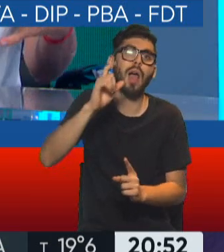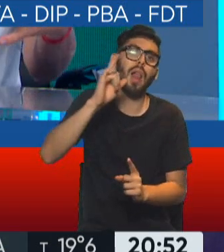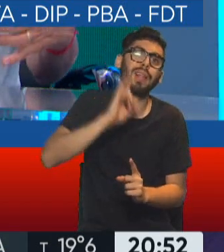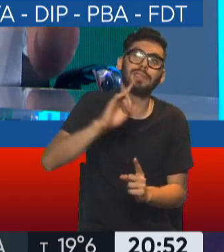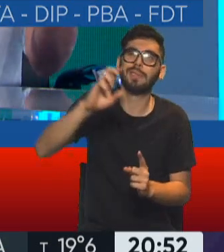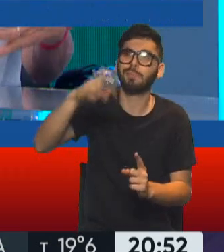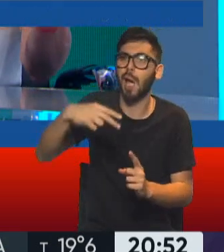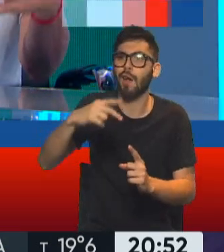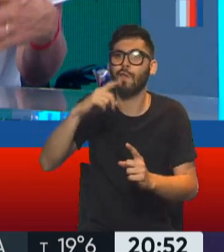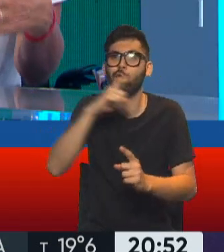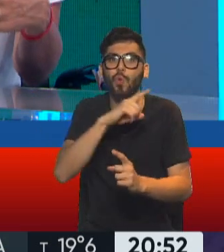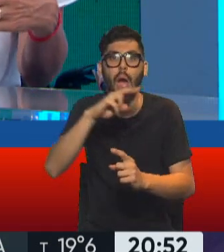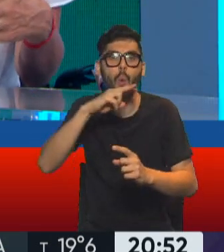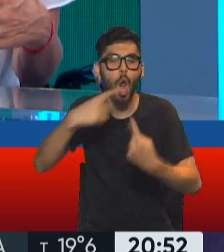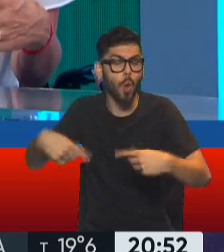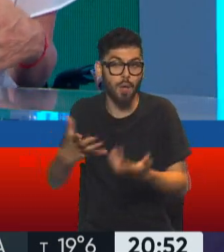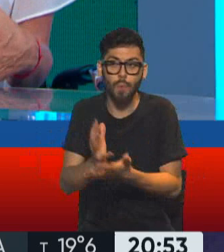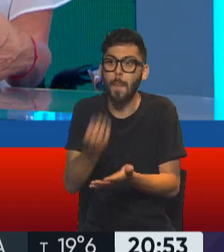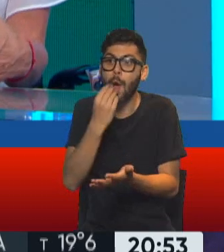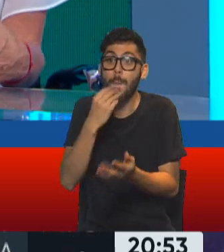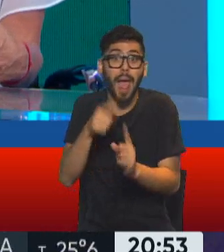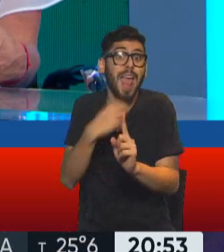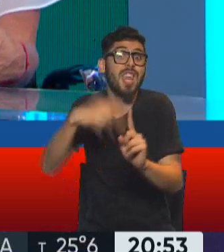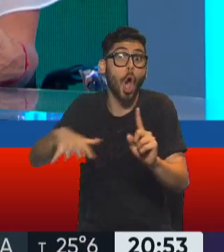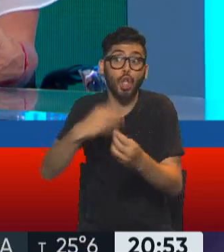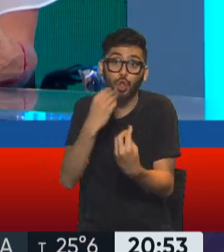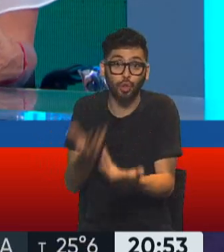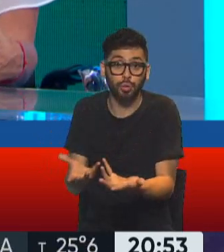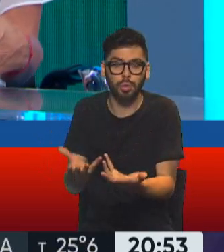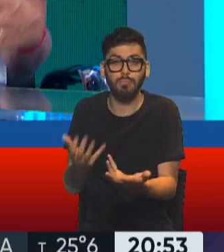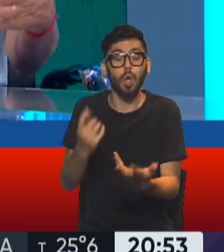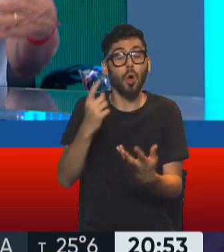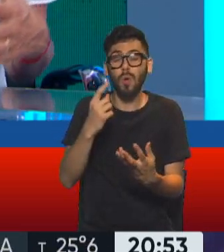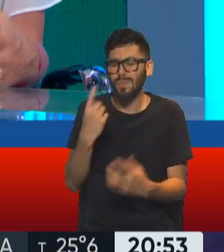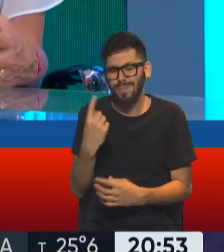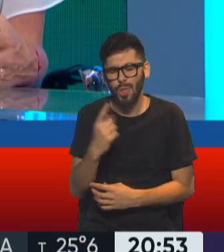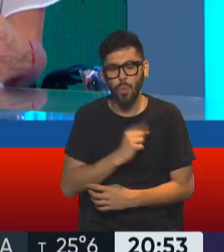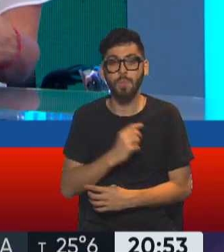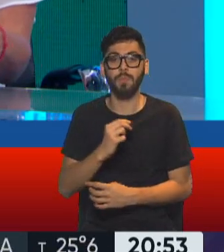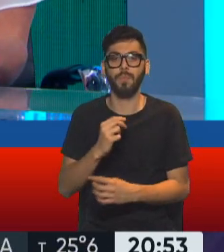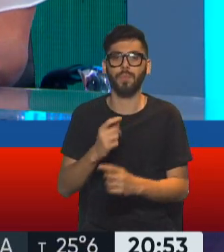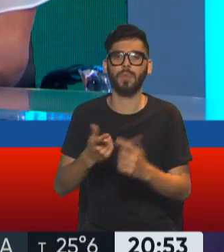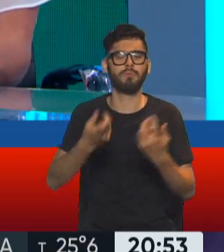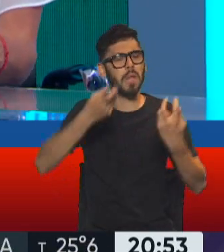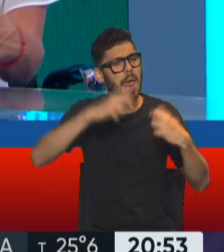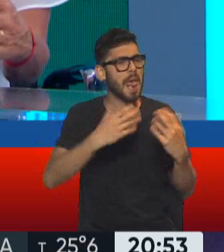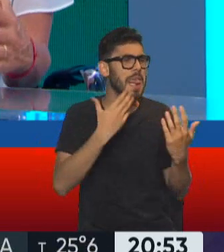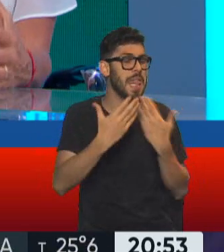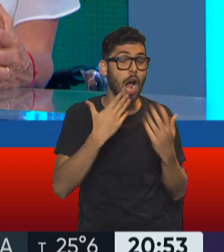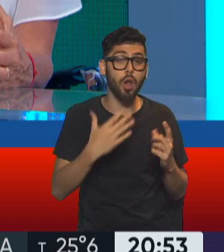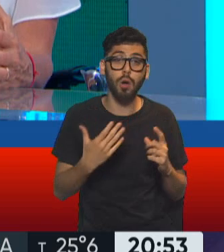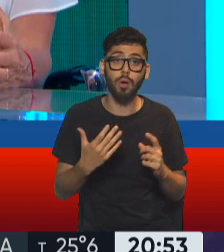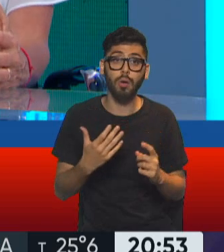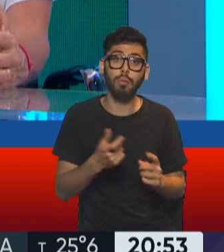lo básico para poder alimentar a sus hijos y a ella. Y es muy duro cuando vos te das cuenta que bajo mesas de diálogo y de consenso, lo único